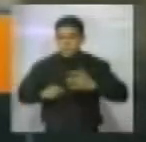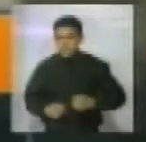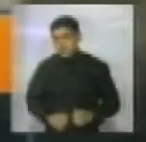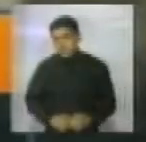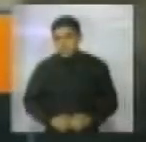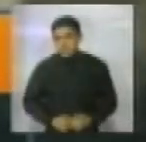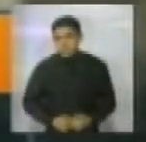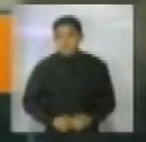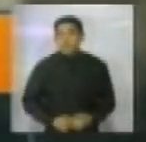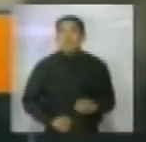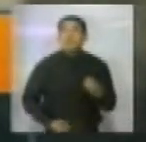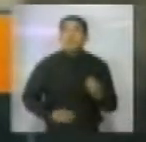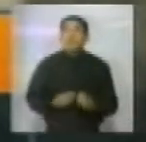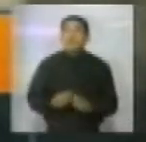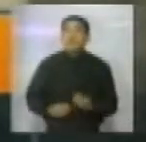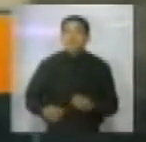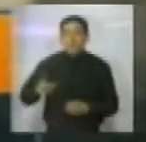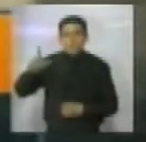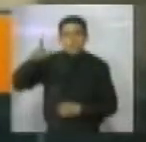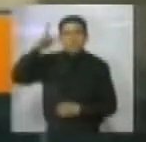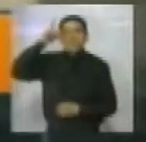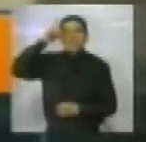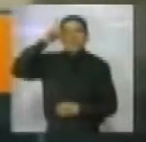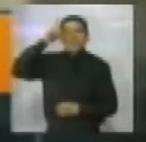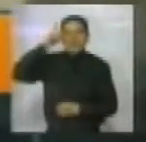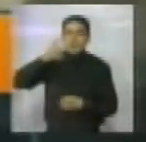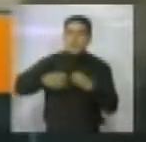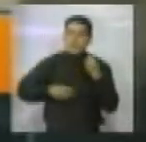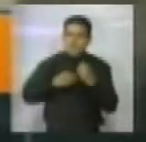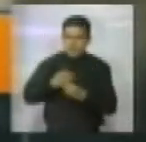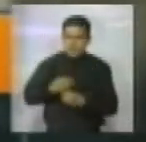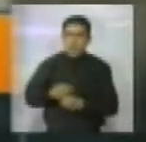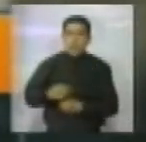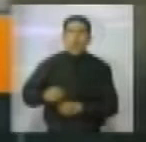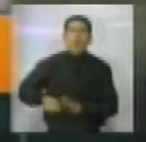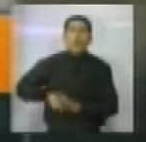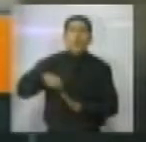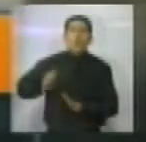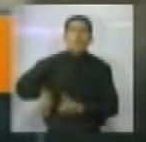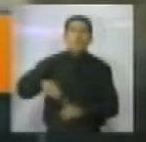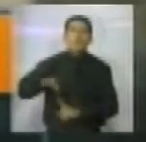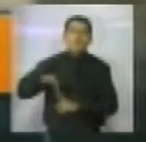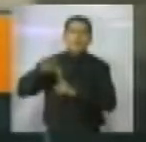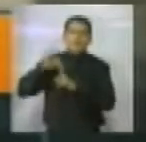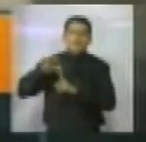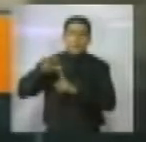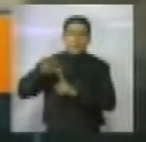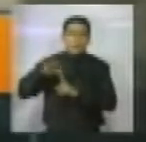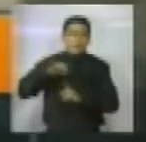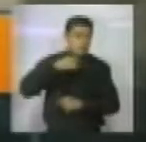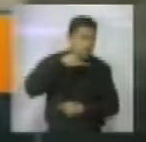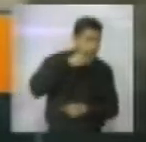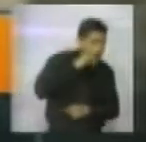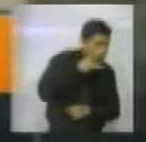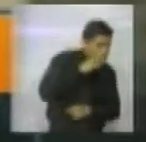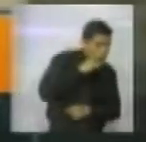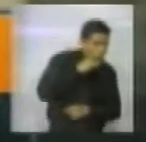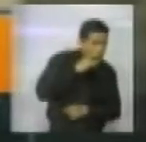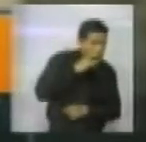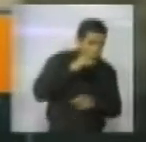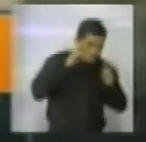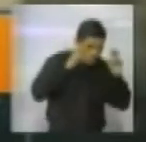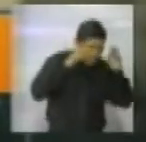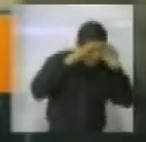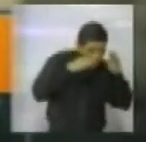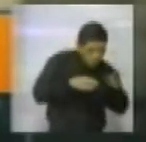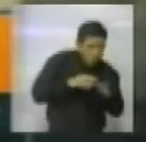aquello, nos dice la lógica que deben haber jueces especializados. Es diferente tratar un tema de la niñez a tratar un